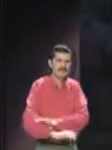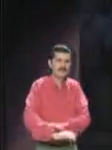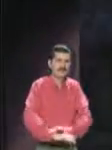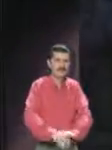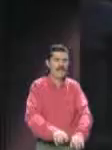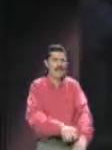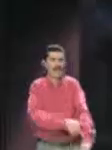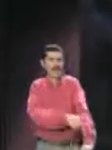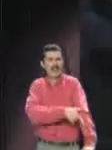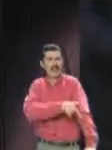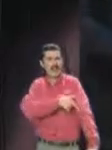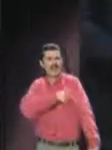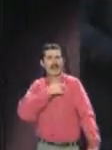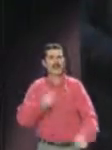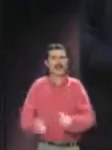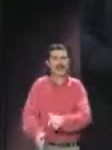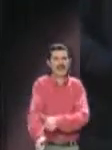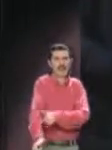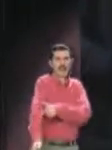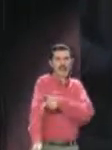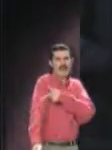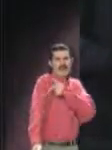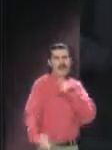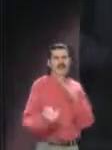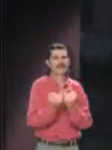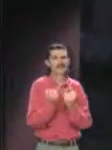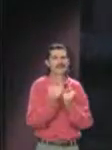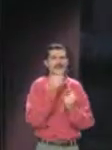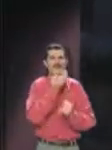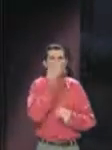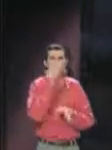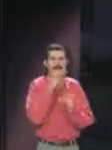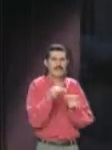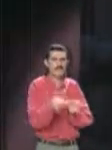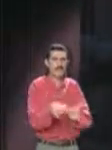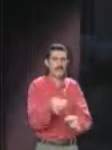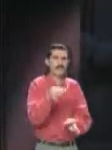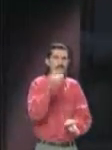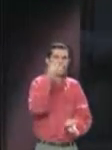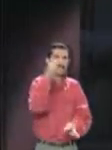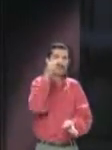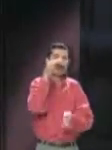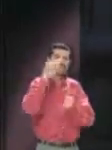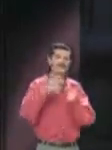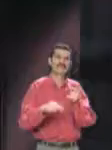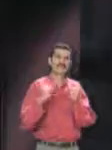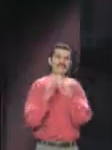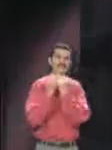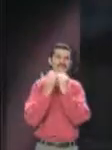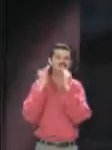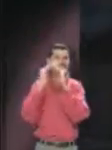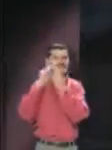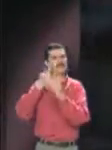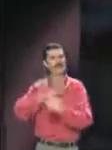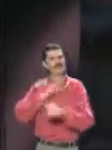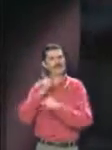bracitos, largos, largos, como los tallos de las flores de casa de mi